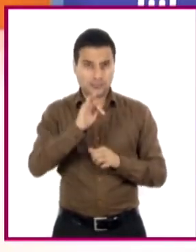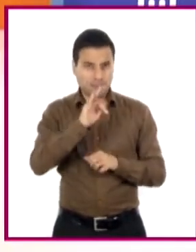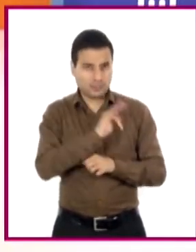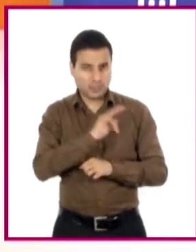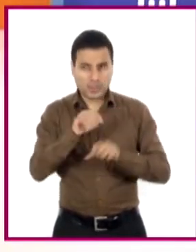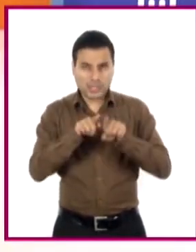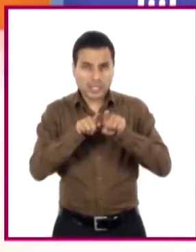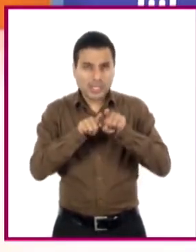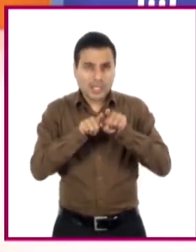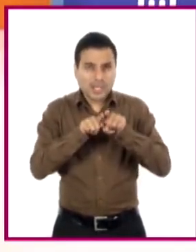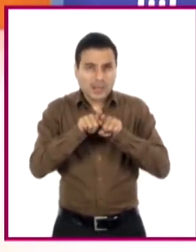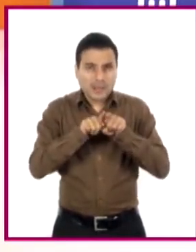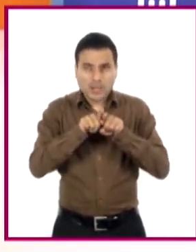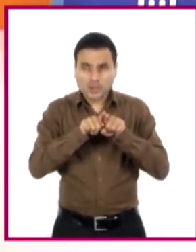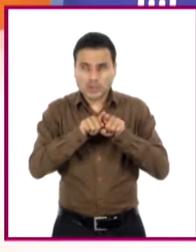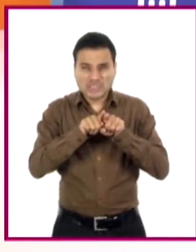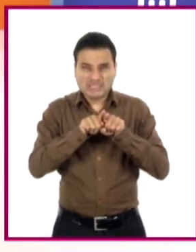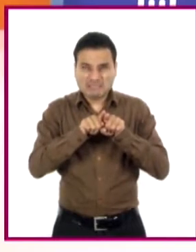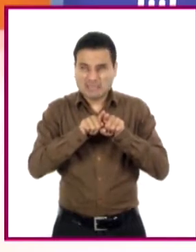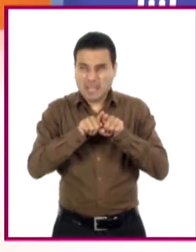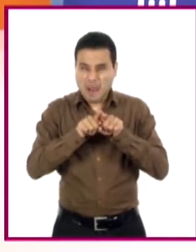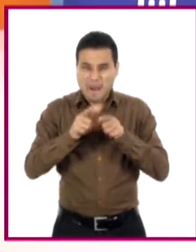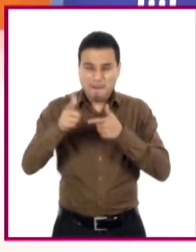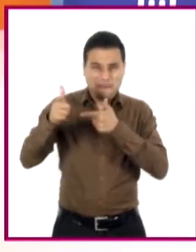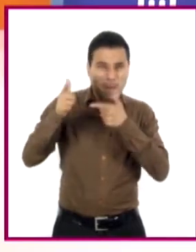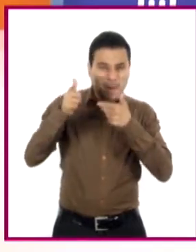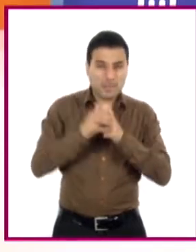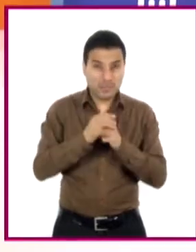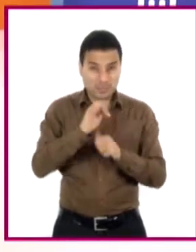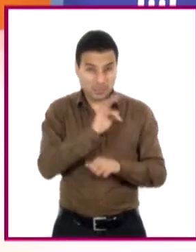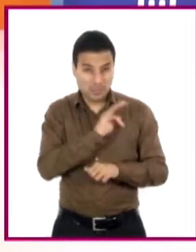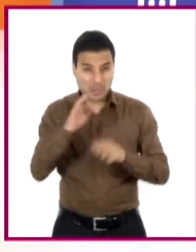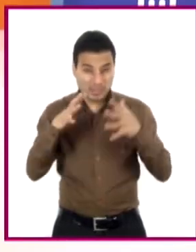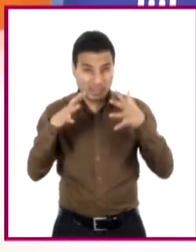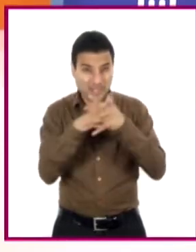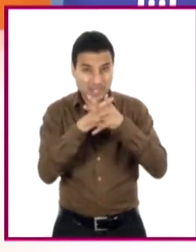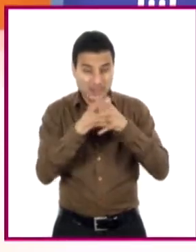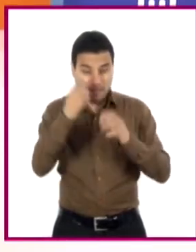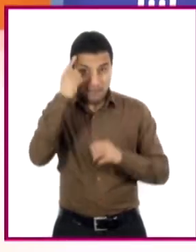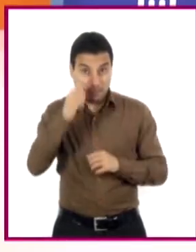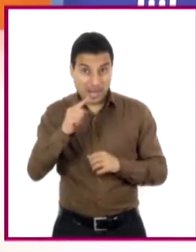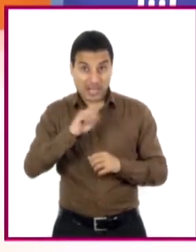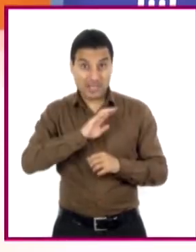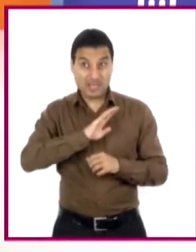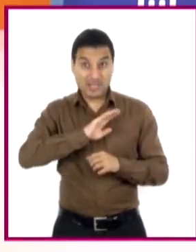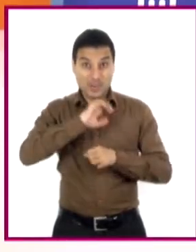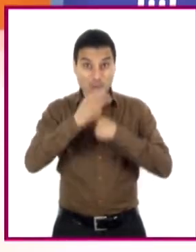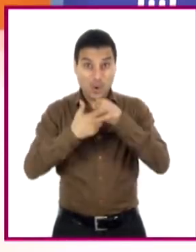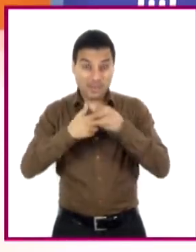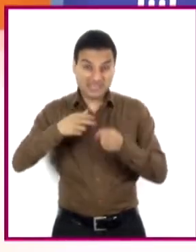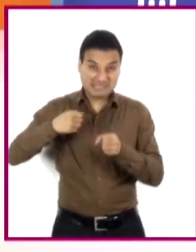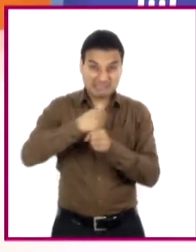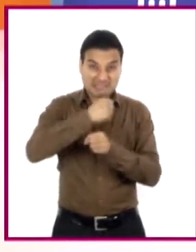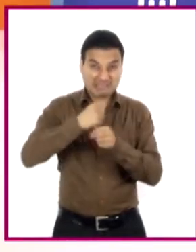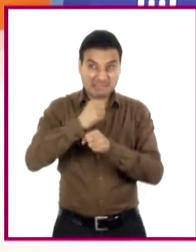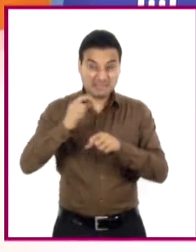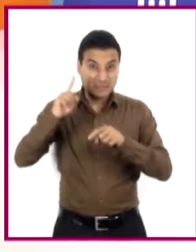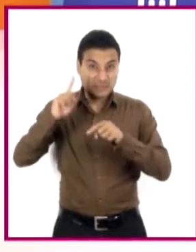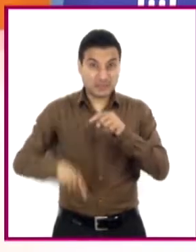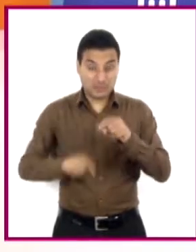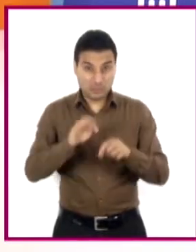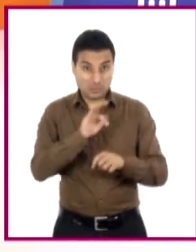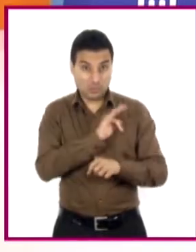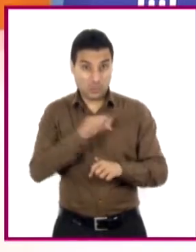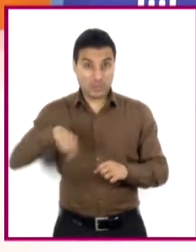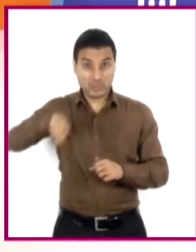que están empeñados, con riesgo de su vida, en libertaros de la tiranía de los europeos y en que dejéis de ser